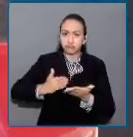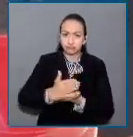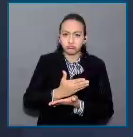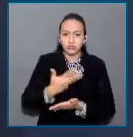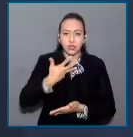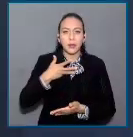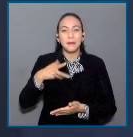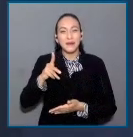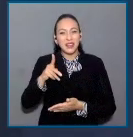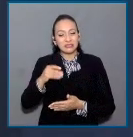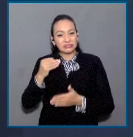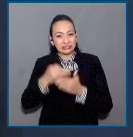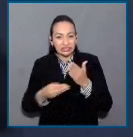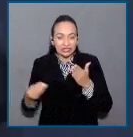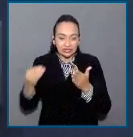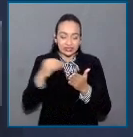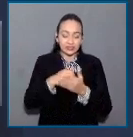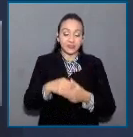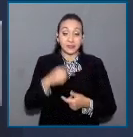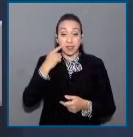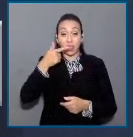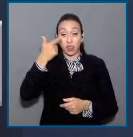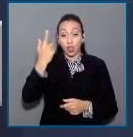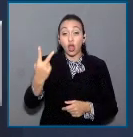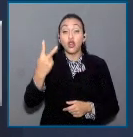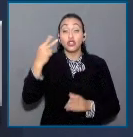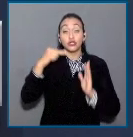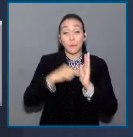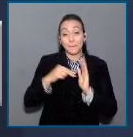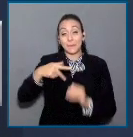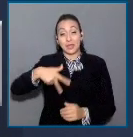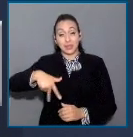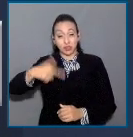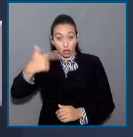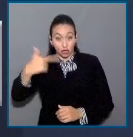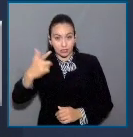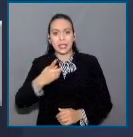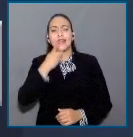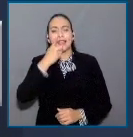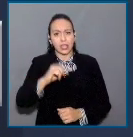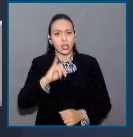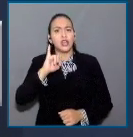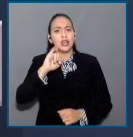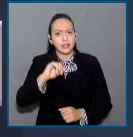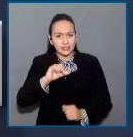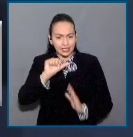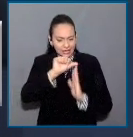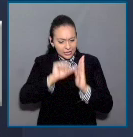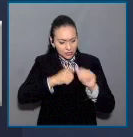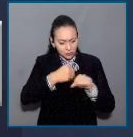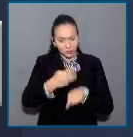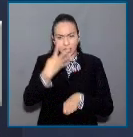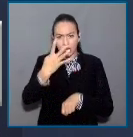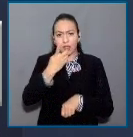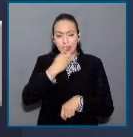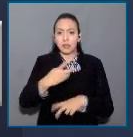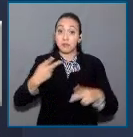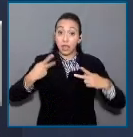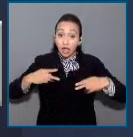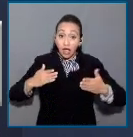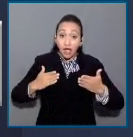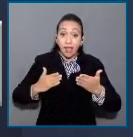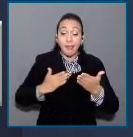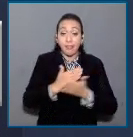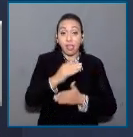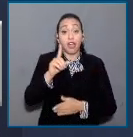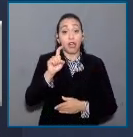la UNAM. En 2012 se conceptualiza el tema del derecho humano al agua en el artículo 4 de la Constitución. Se tenía que haber emitido una ley general